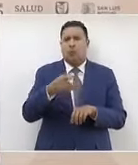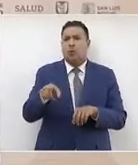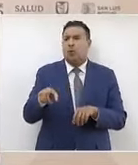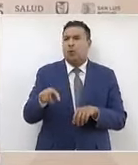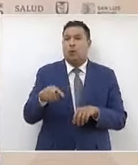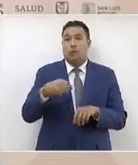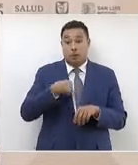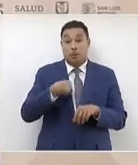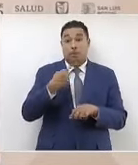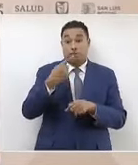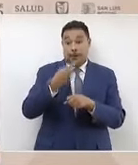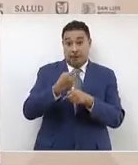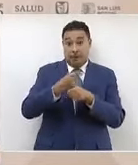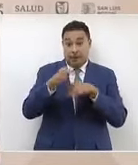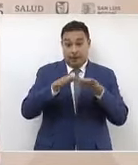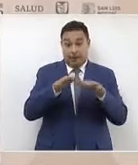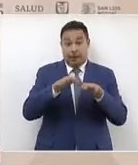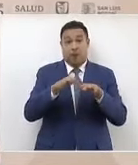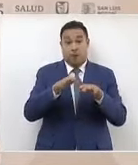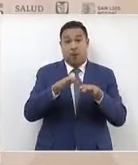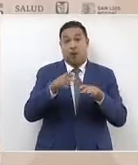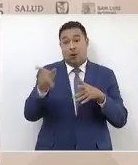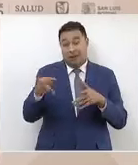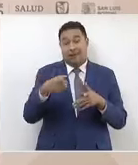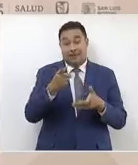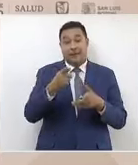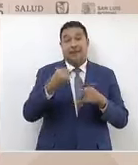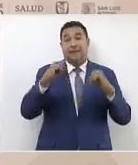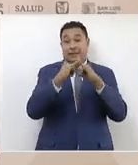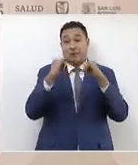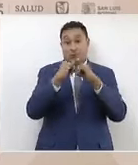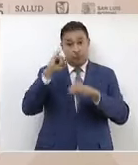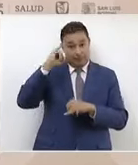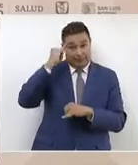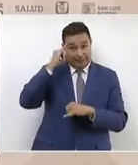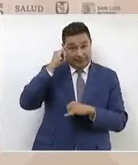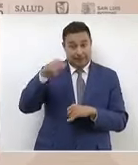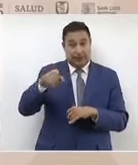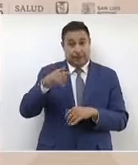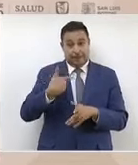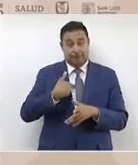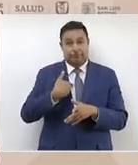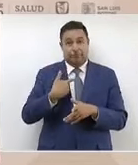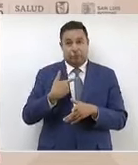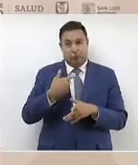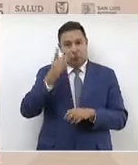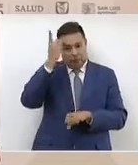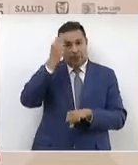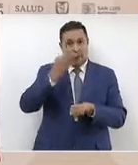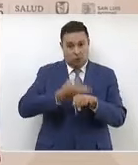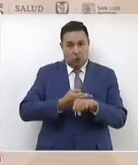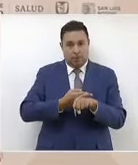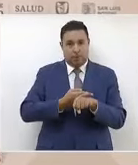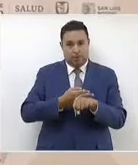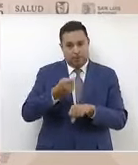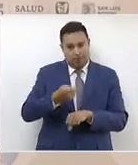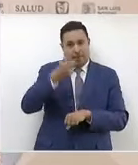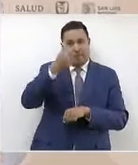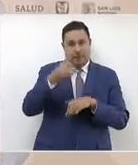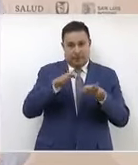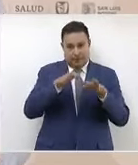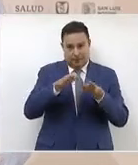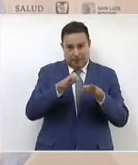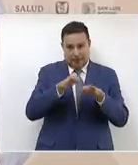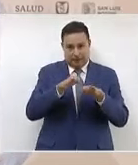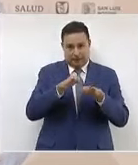de director del Instituto Nacional Indigenista. Fui director de el